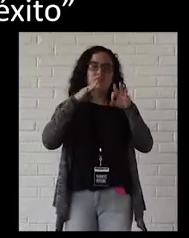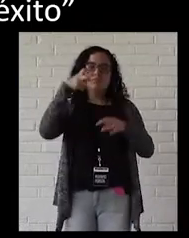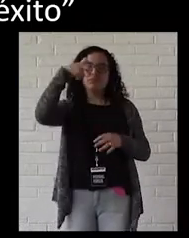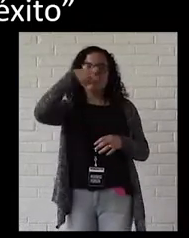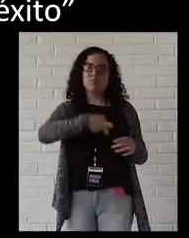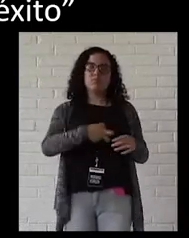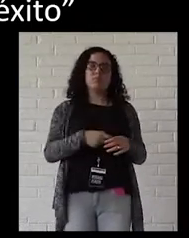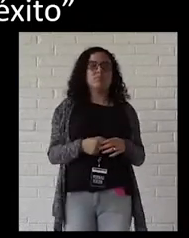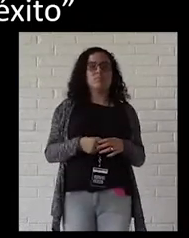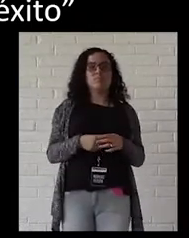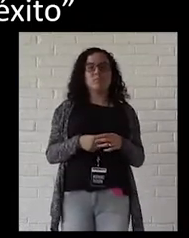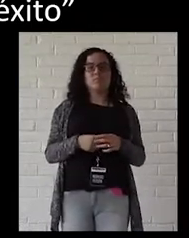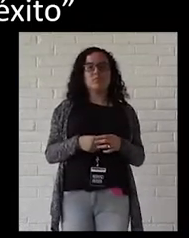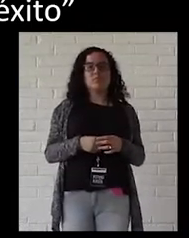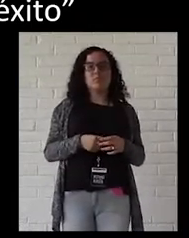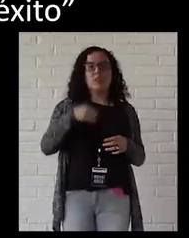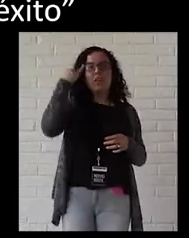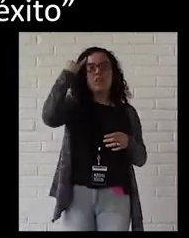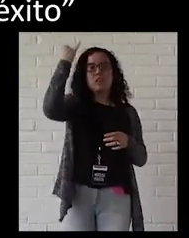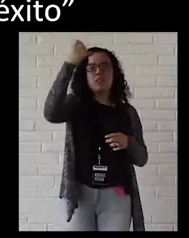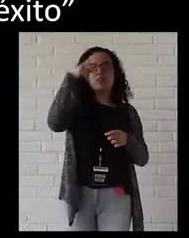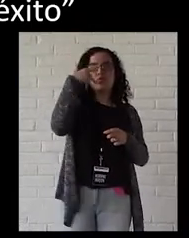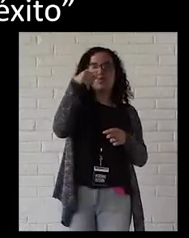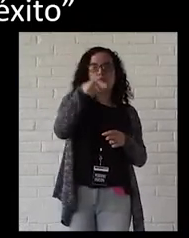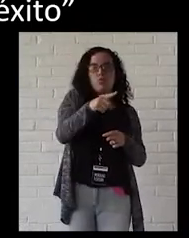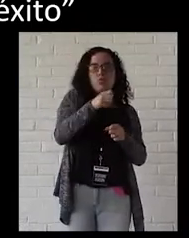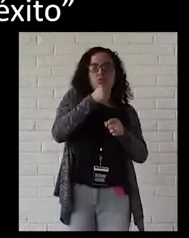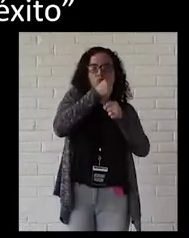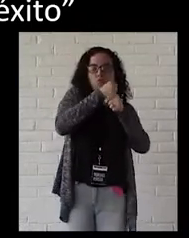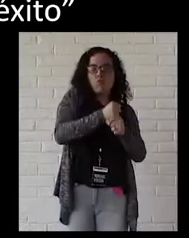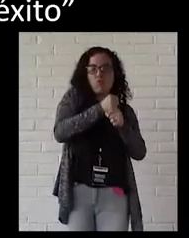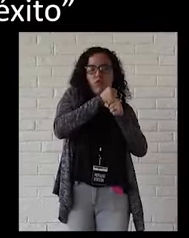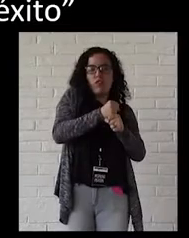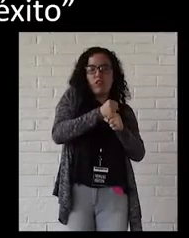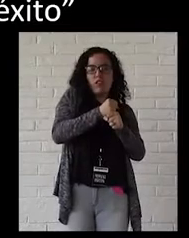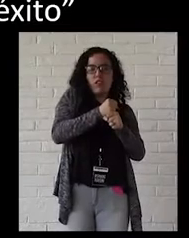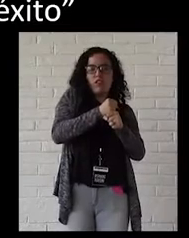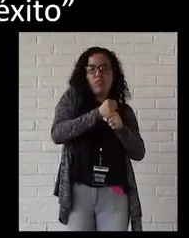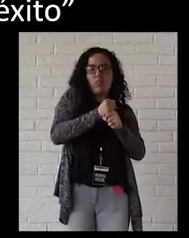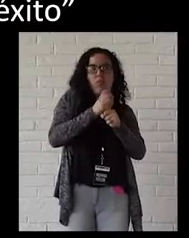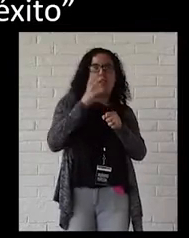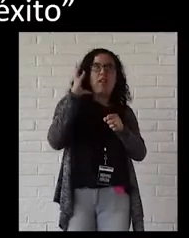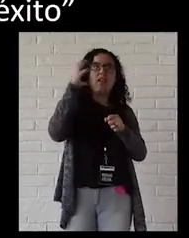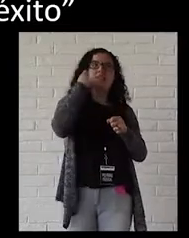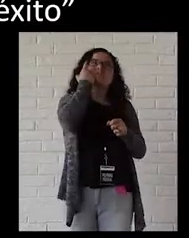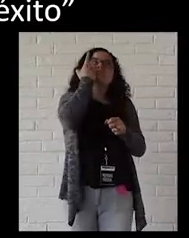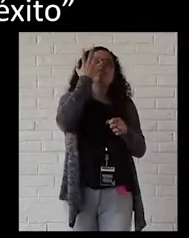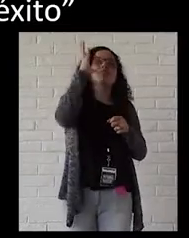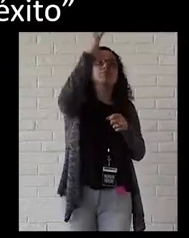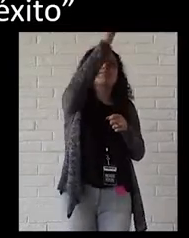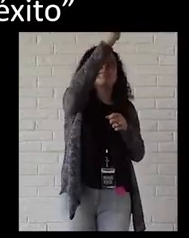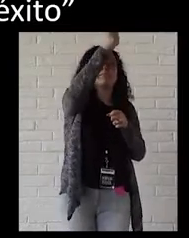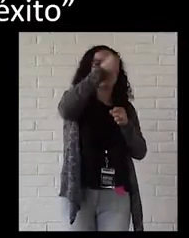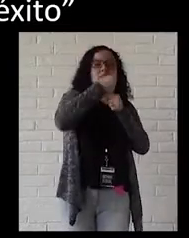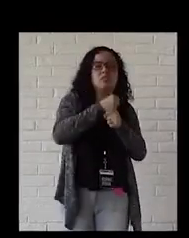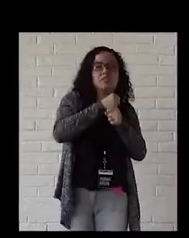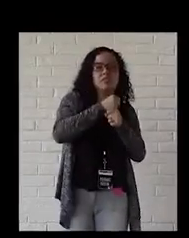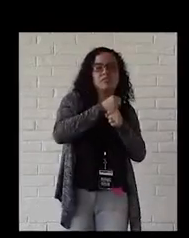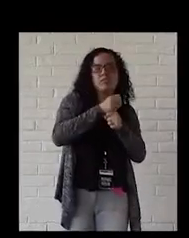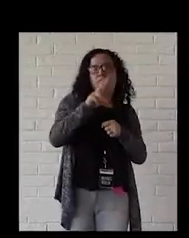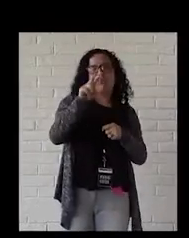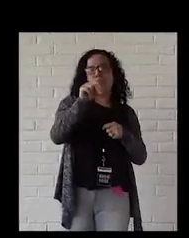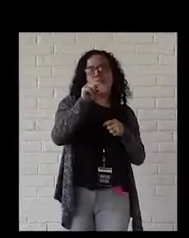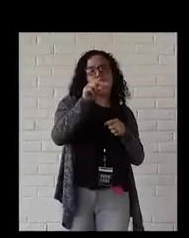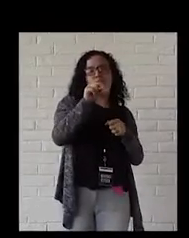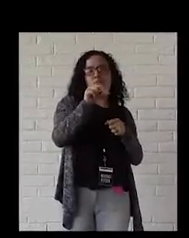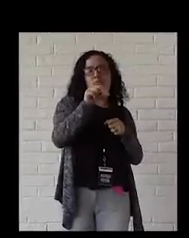Yo nunca he sido de la idea de que tienes que sufrir para obtener éxito. Ahora, no me refiero que no tengas